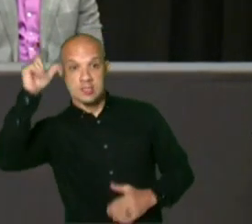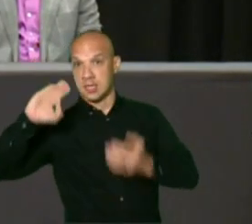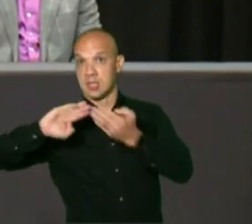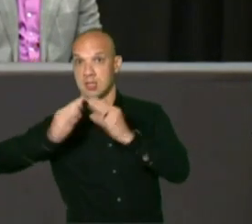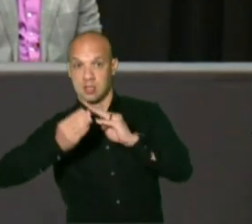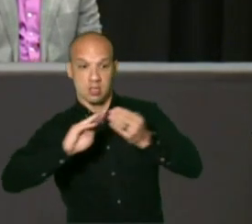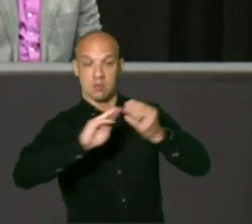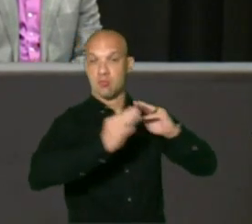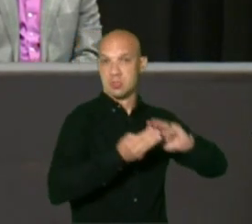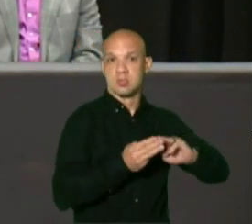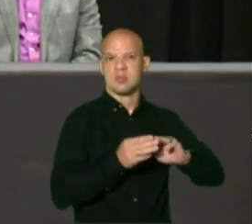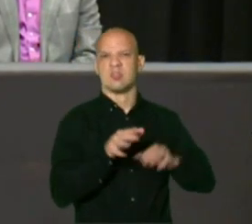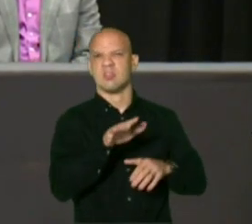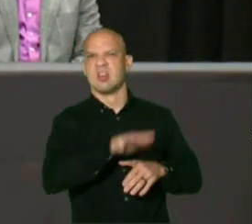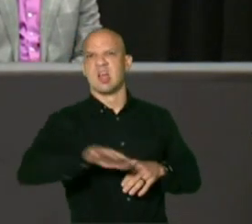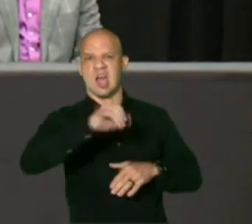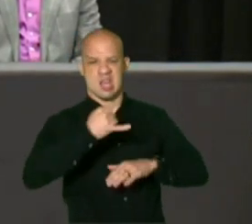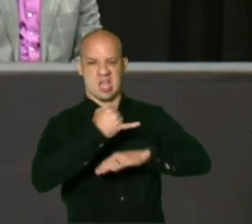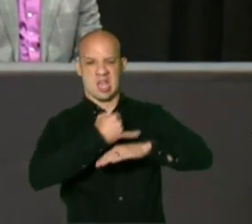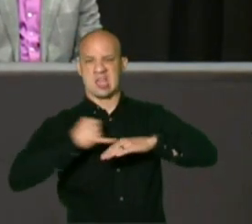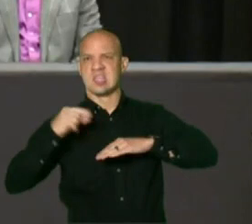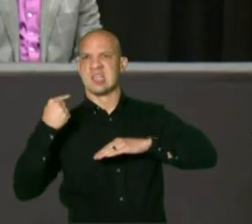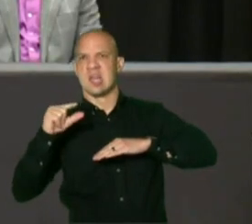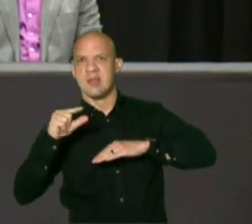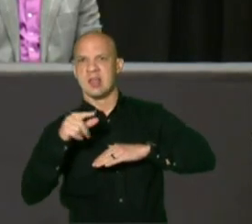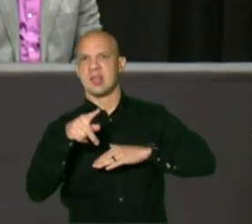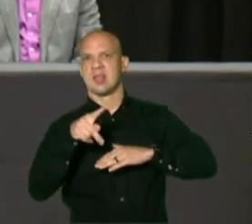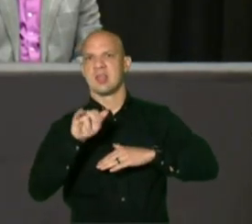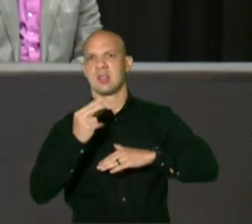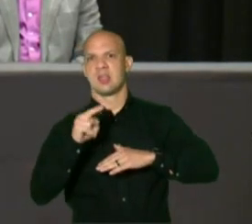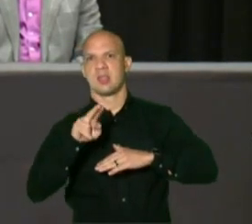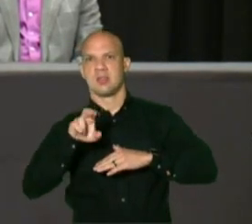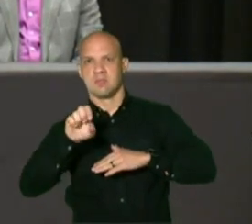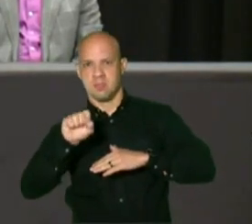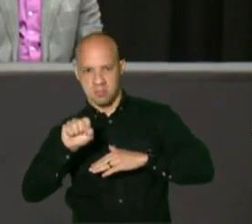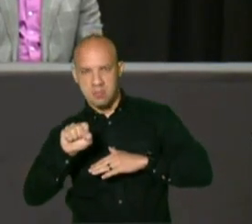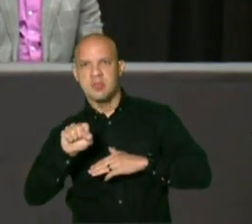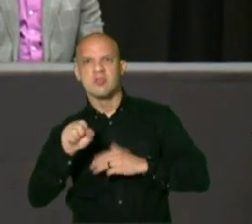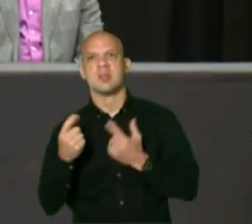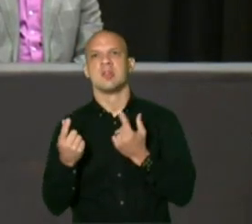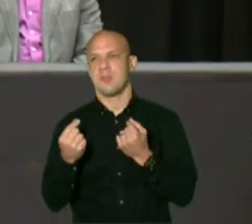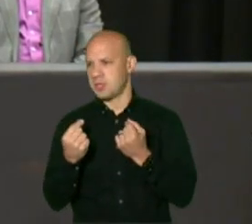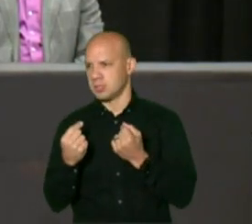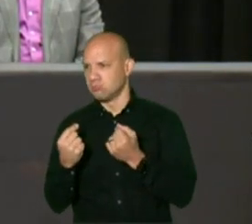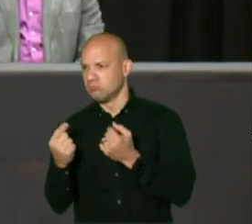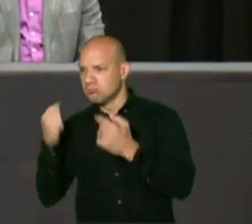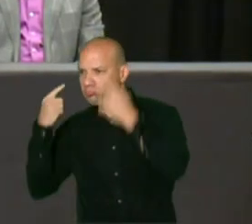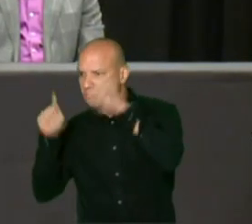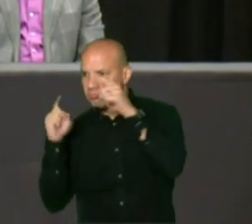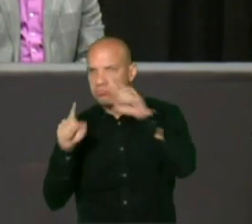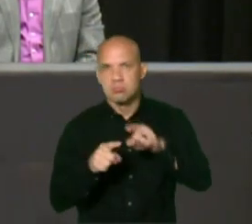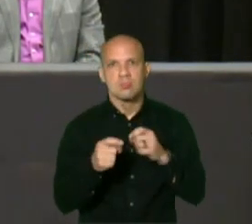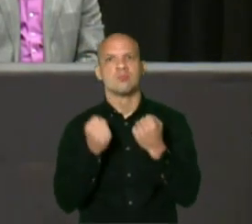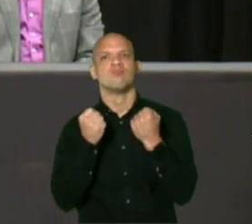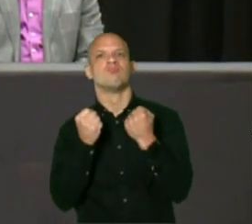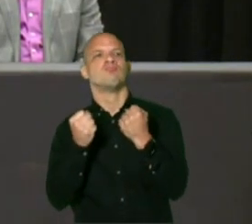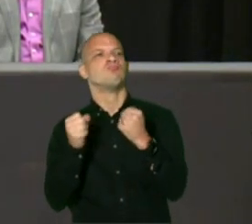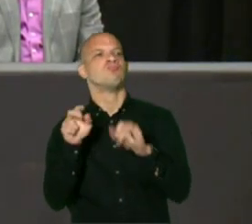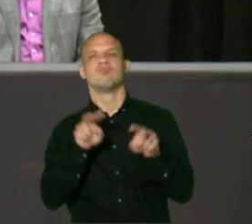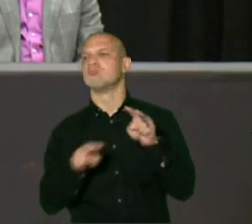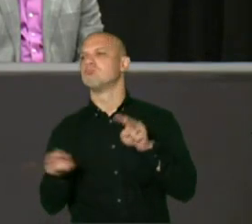cabo intervenciones en el área de la Isla Verde y Piñones, como un plan de patrullaje preventivo sostenido